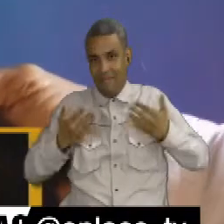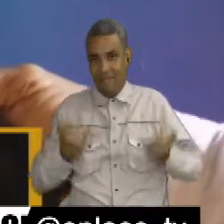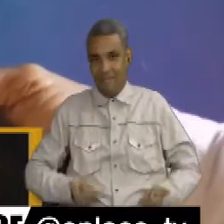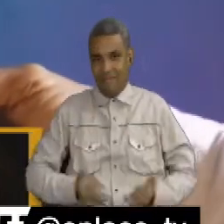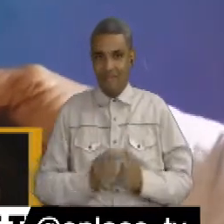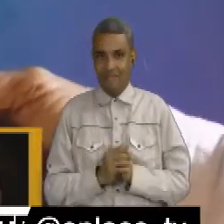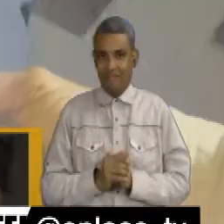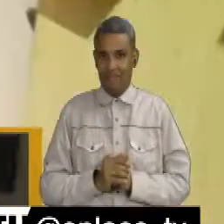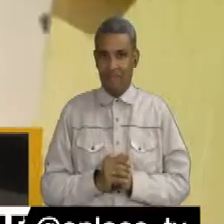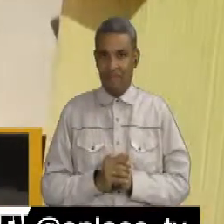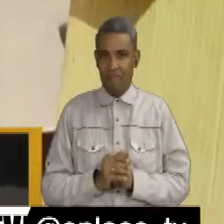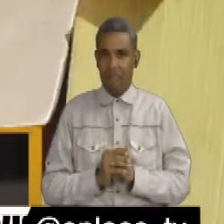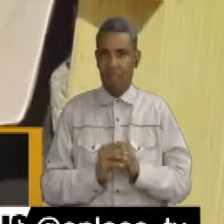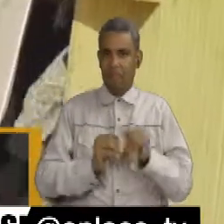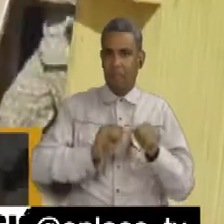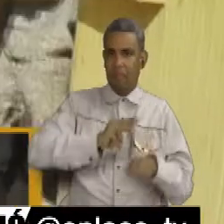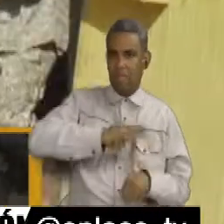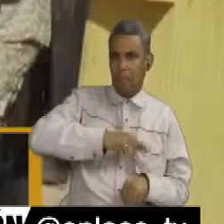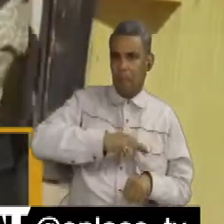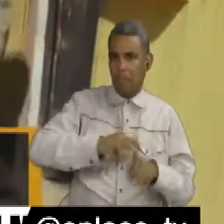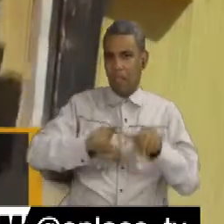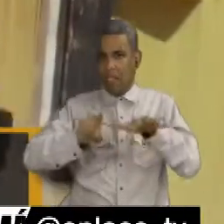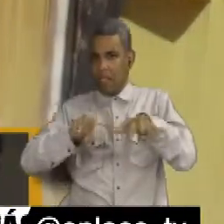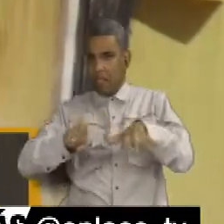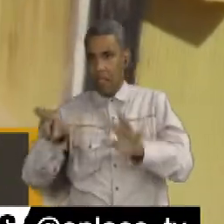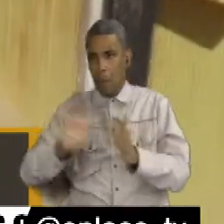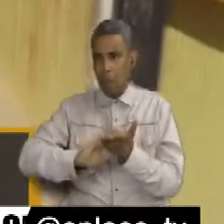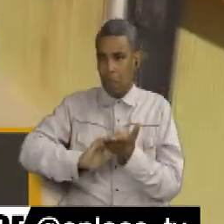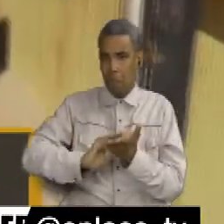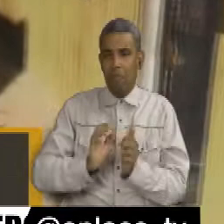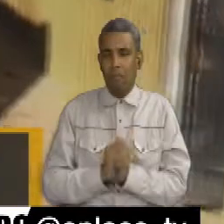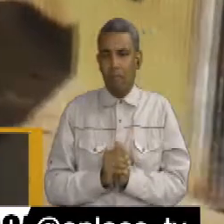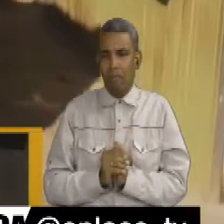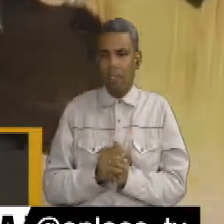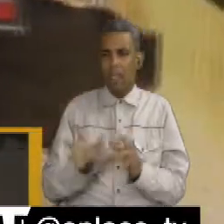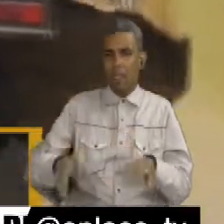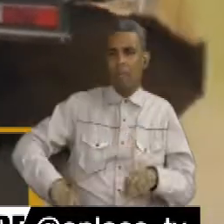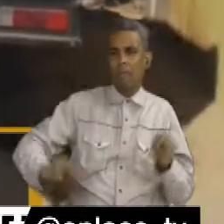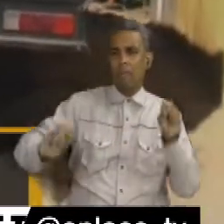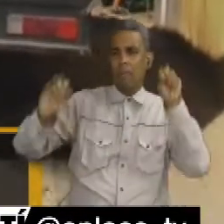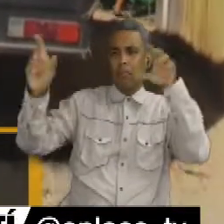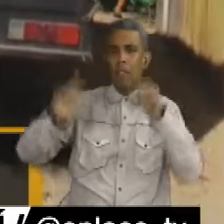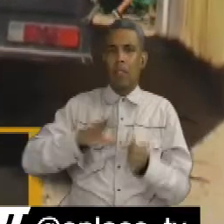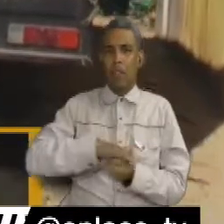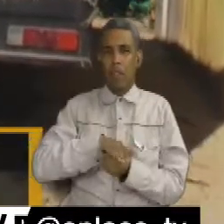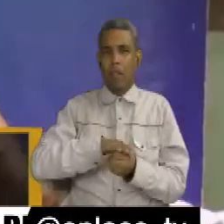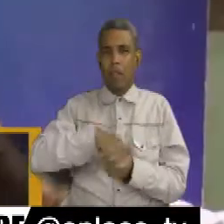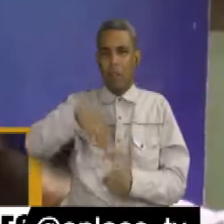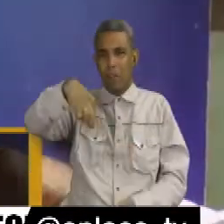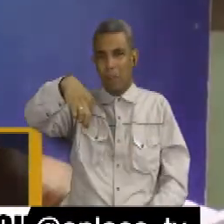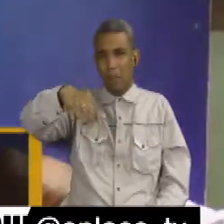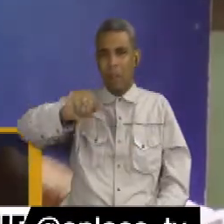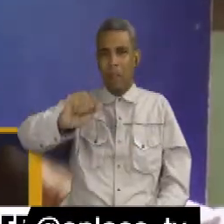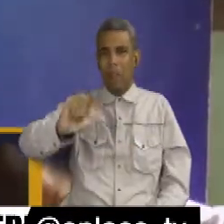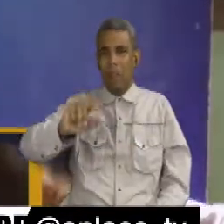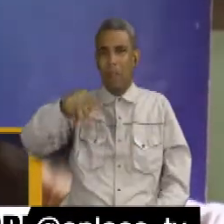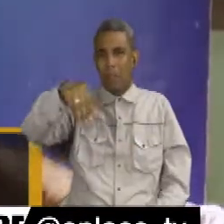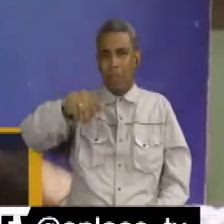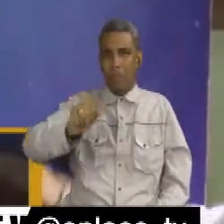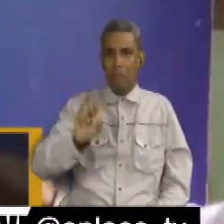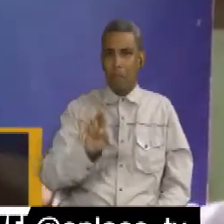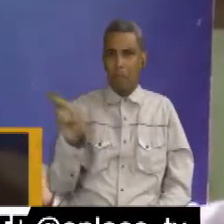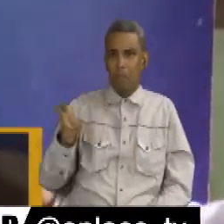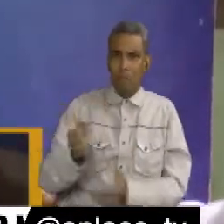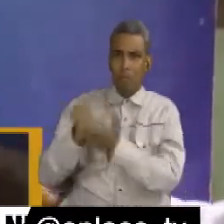de 3-6 meses que nos solucionen. Al barrio Palmar, en la Comuna 4, fue trasladada esta familia con todos sus enseres. La Armada